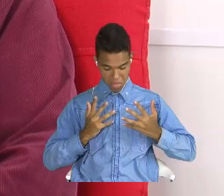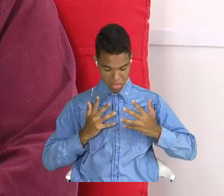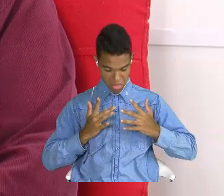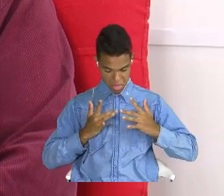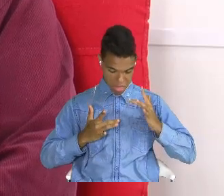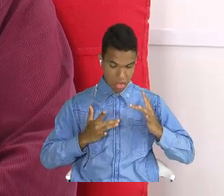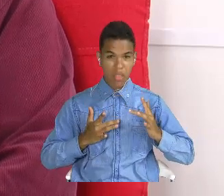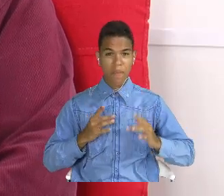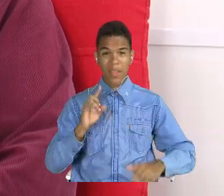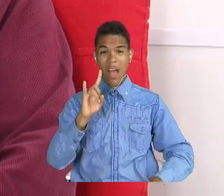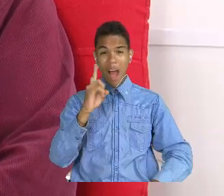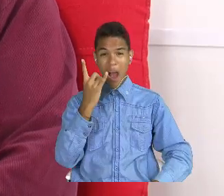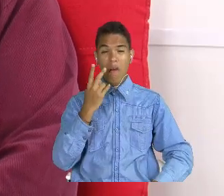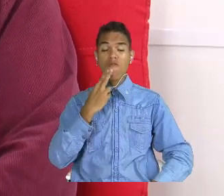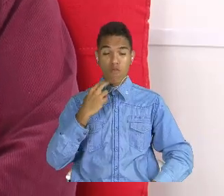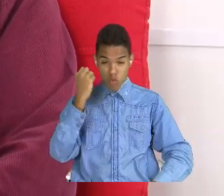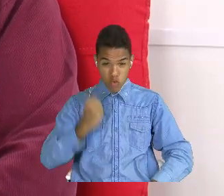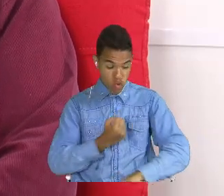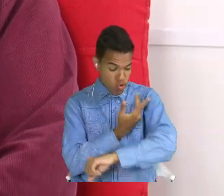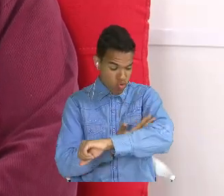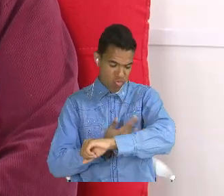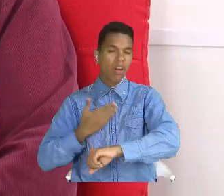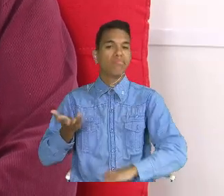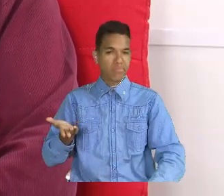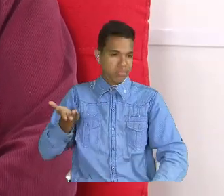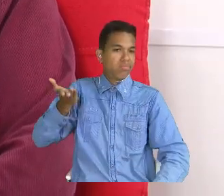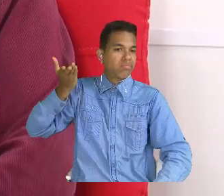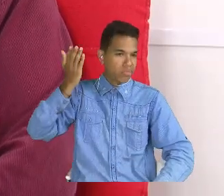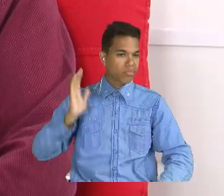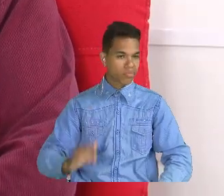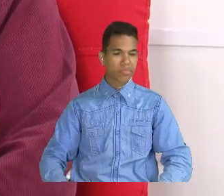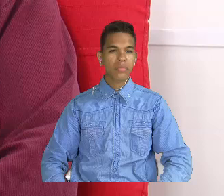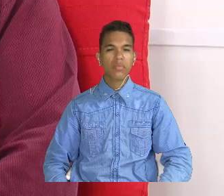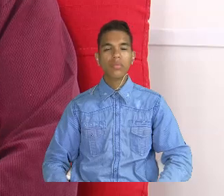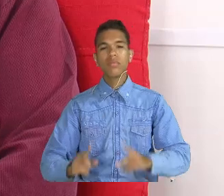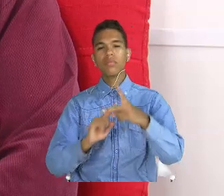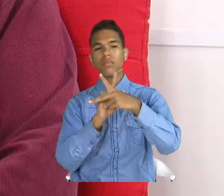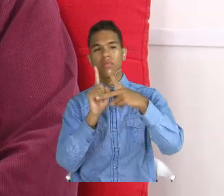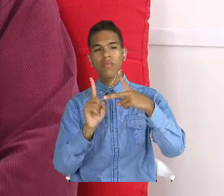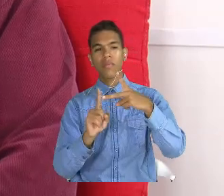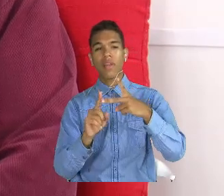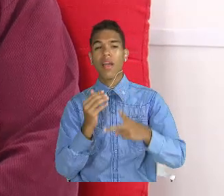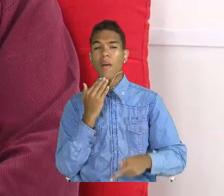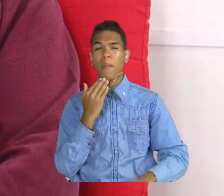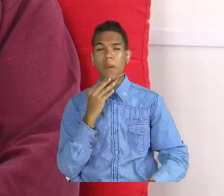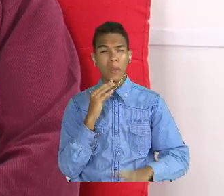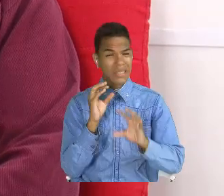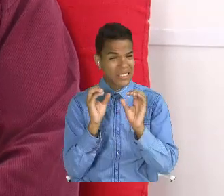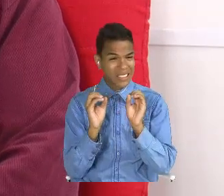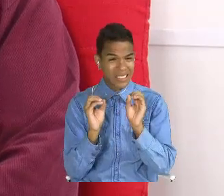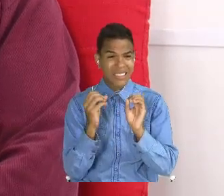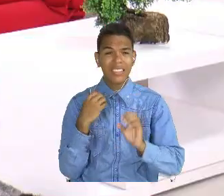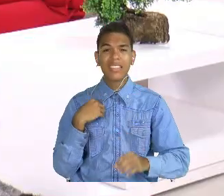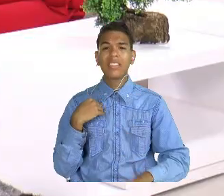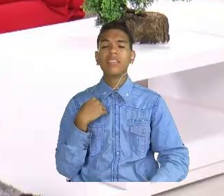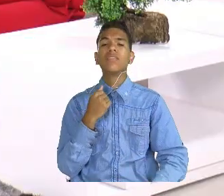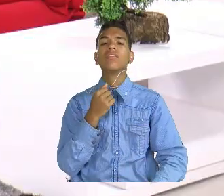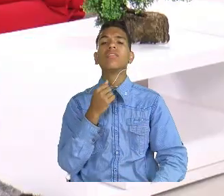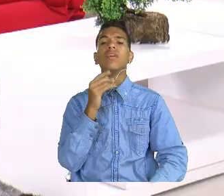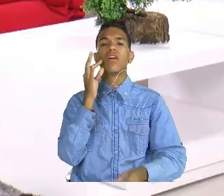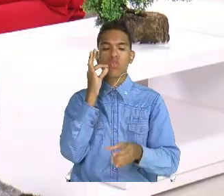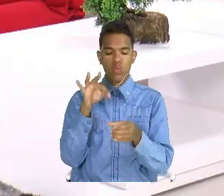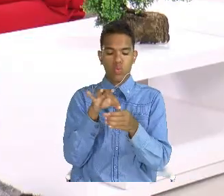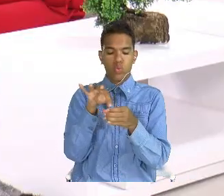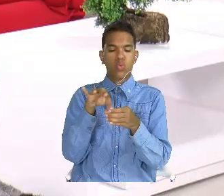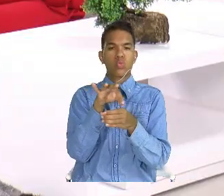va a salir alto de todas maneras. Digámoslo también que no consumir ni siquiera, cuando hablamos de ayunas, no consumir ni siquiera tinto. El agua la